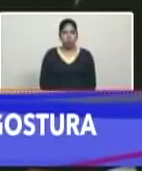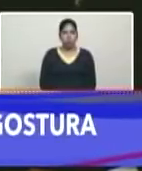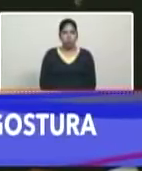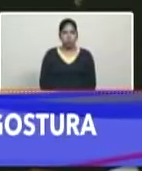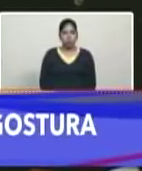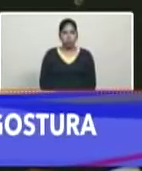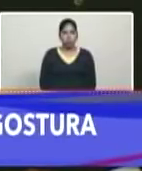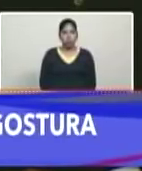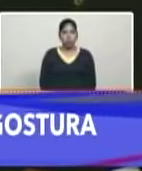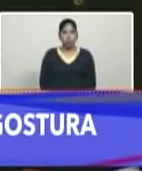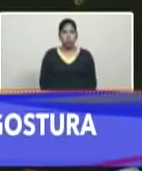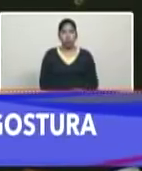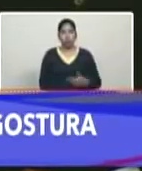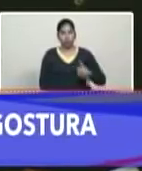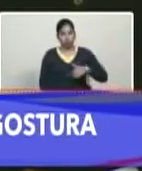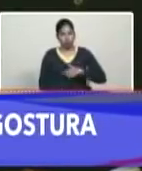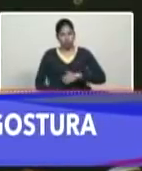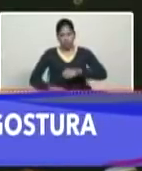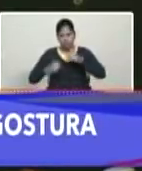de los vencedores